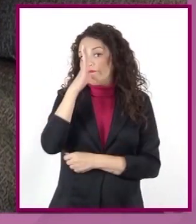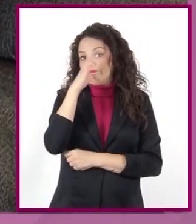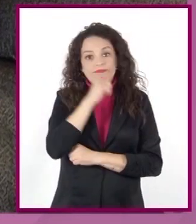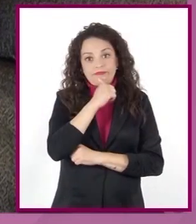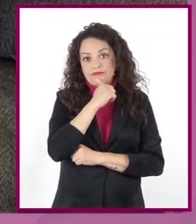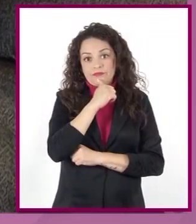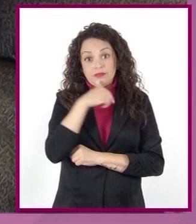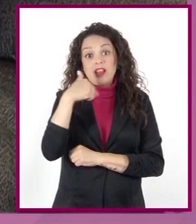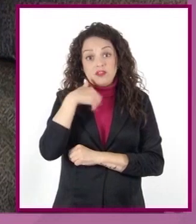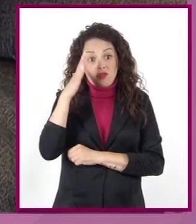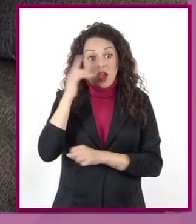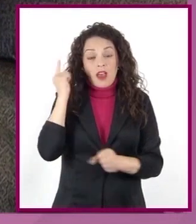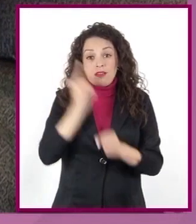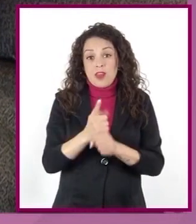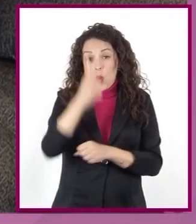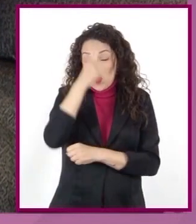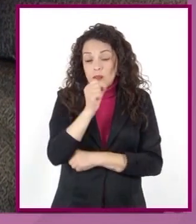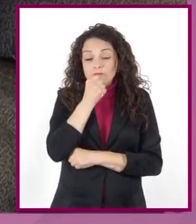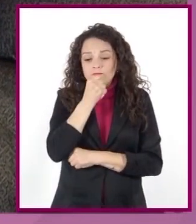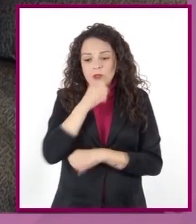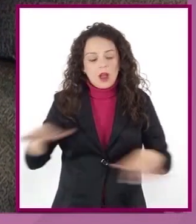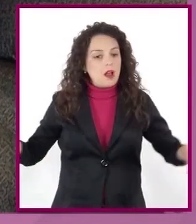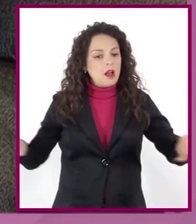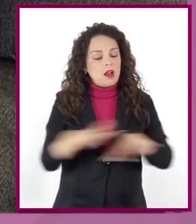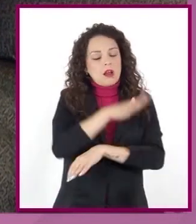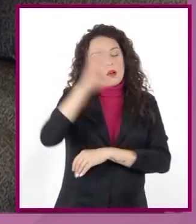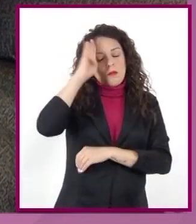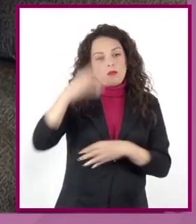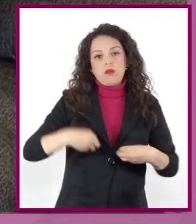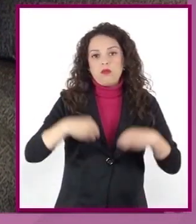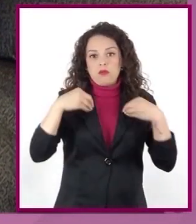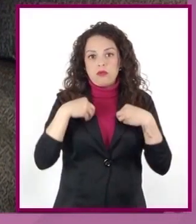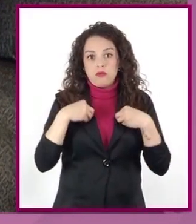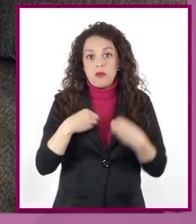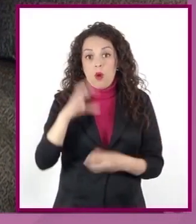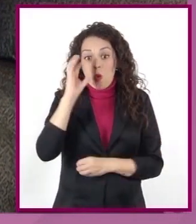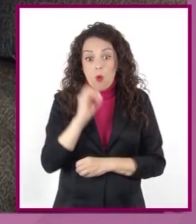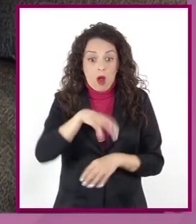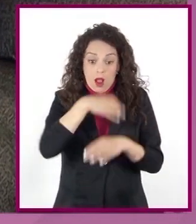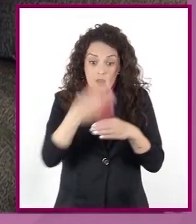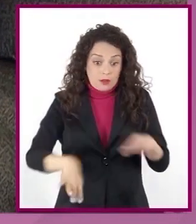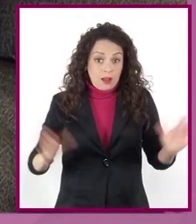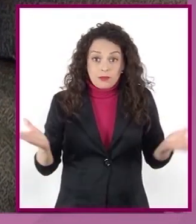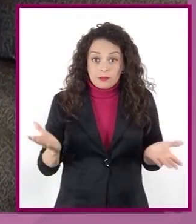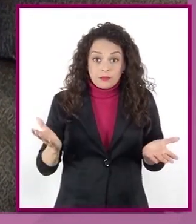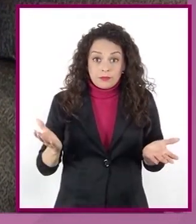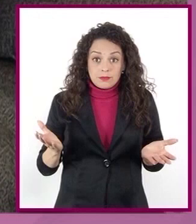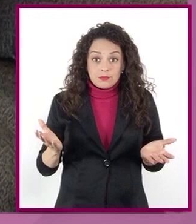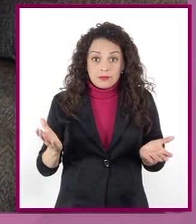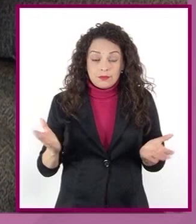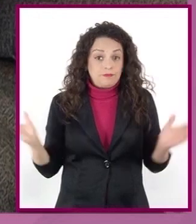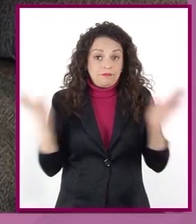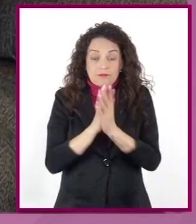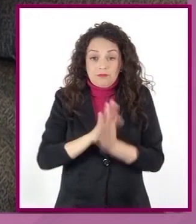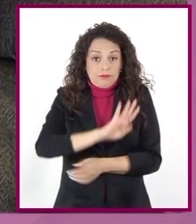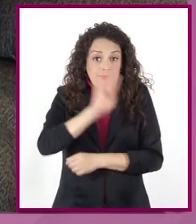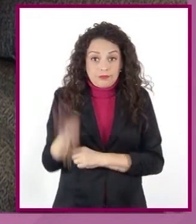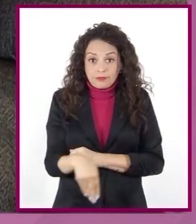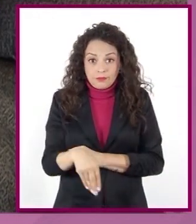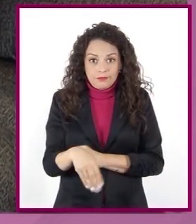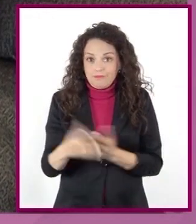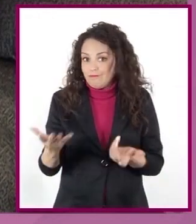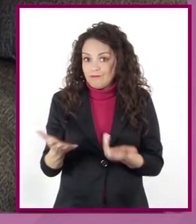que en un segundo la vida te puede cambiar o se te puede acabar. Si se acaba, pues no hay nada. Pero ni cuando solamente te